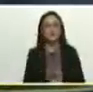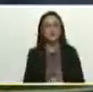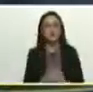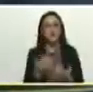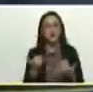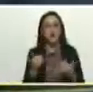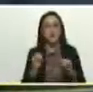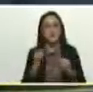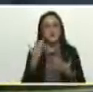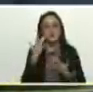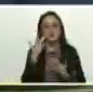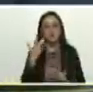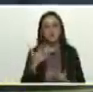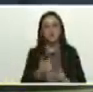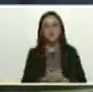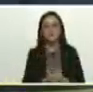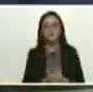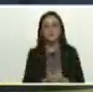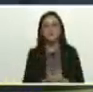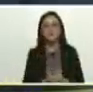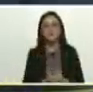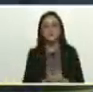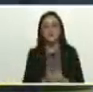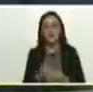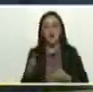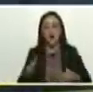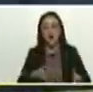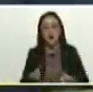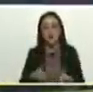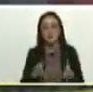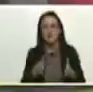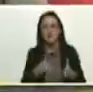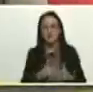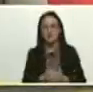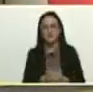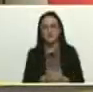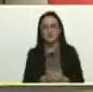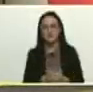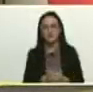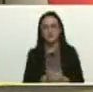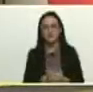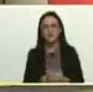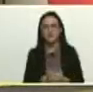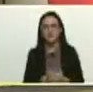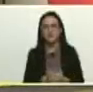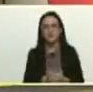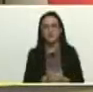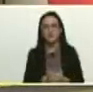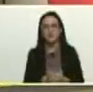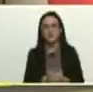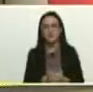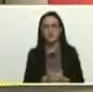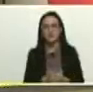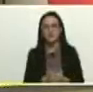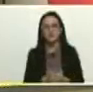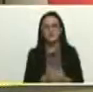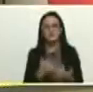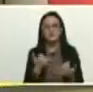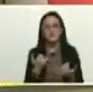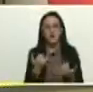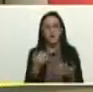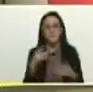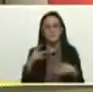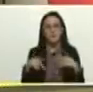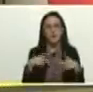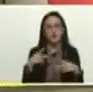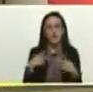a visualizar los caminos que tenemos que transitar para un